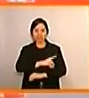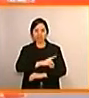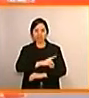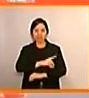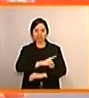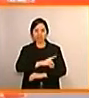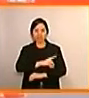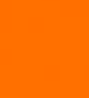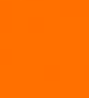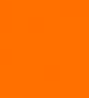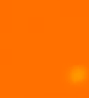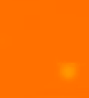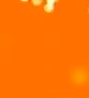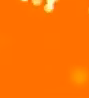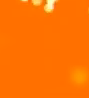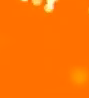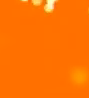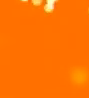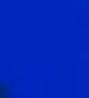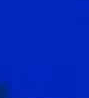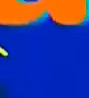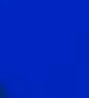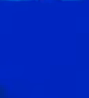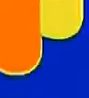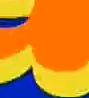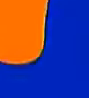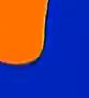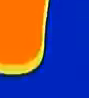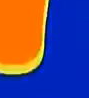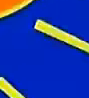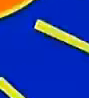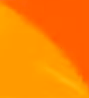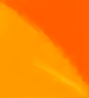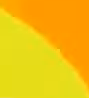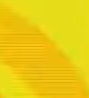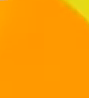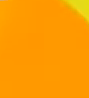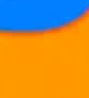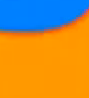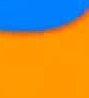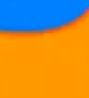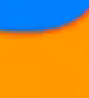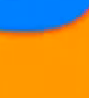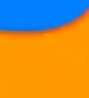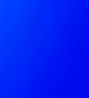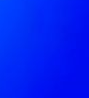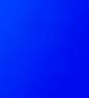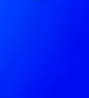Esto fue el sorteo Loto.